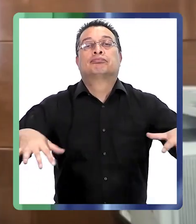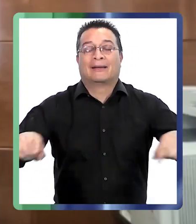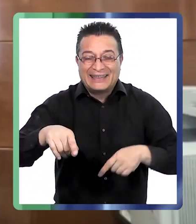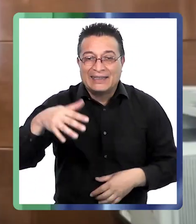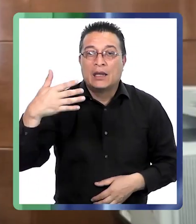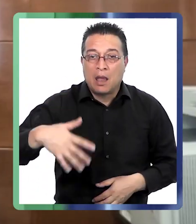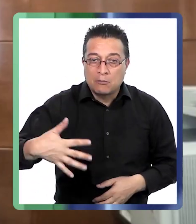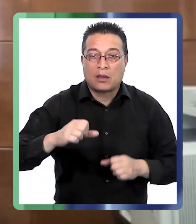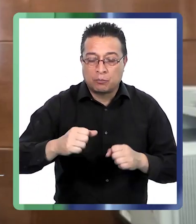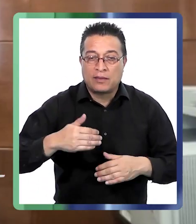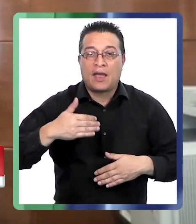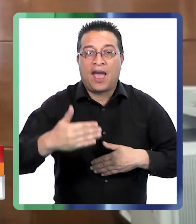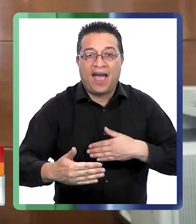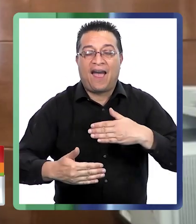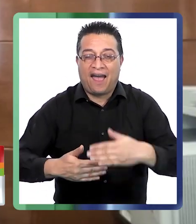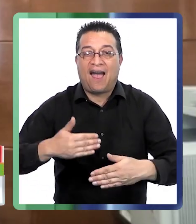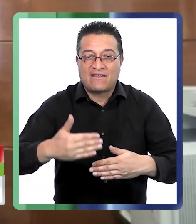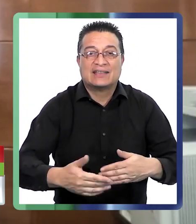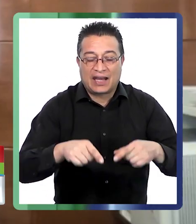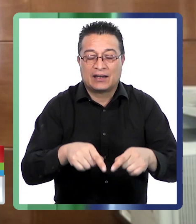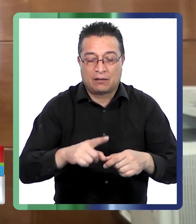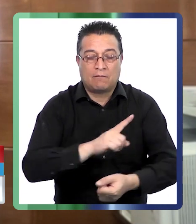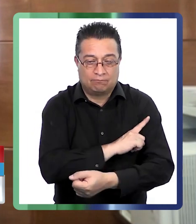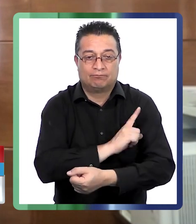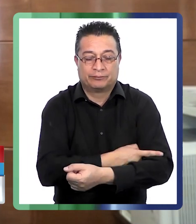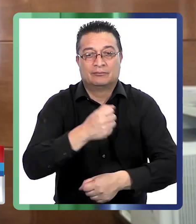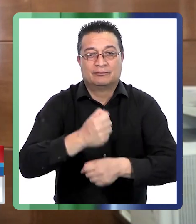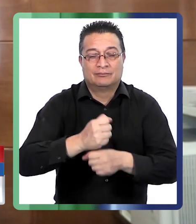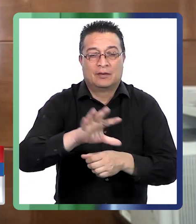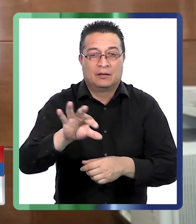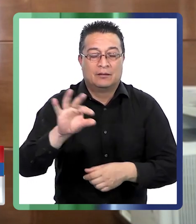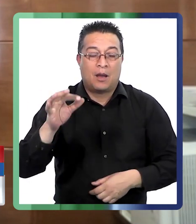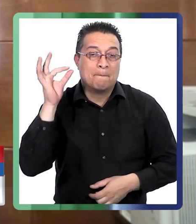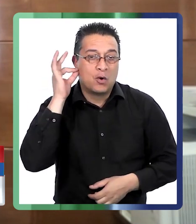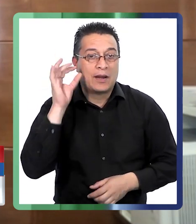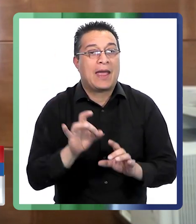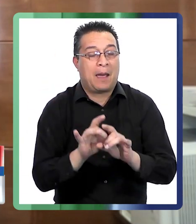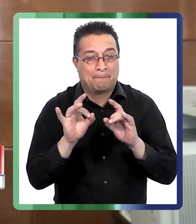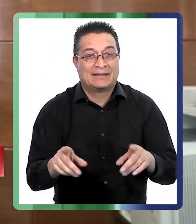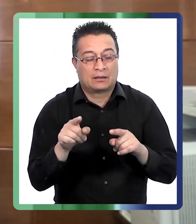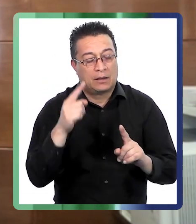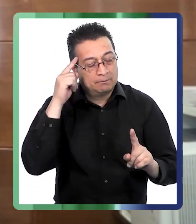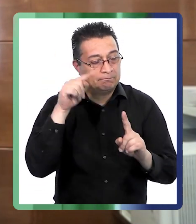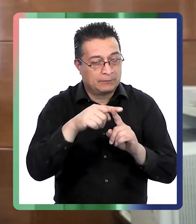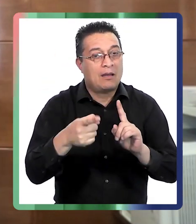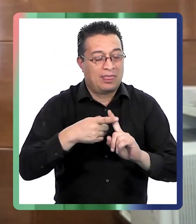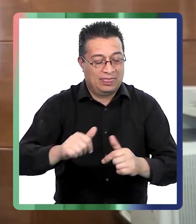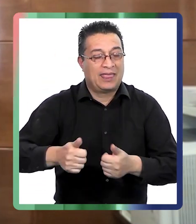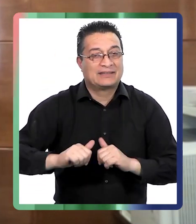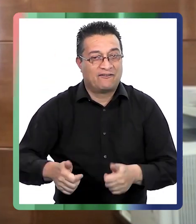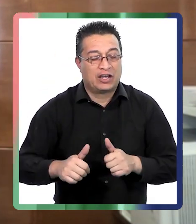muy importante poder avanzar en materia de fortalecer el empleo femenino en particular. Yo creo que ese es uno de los